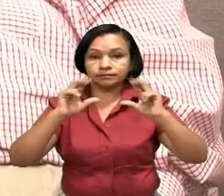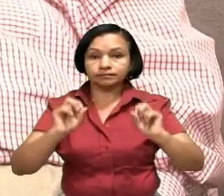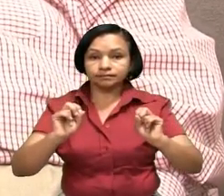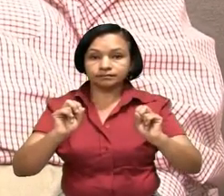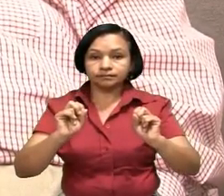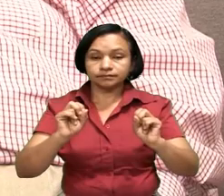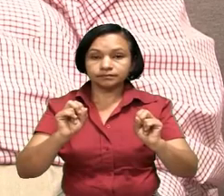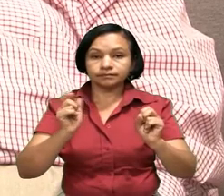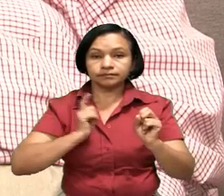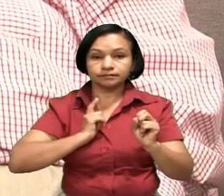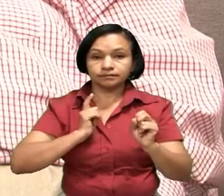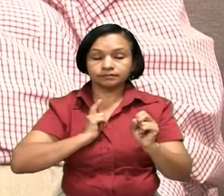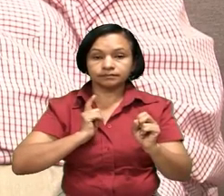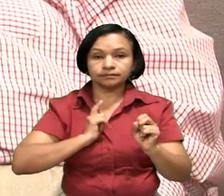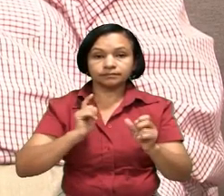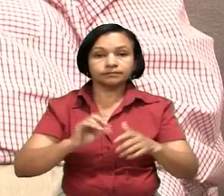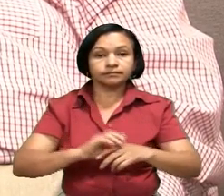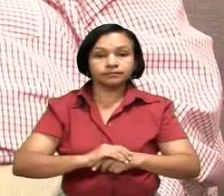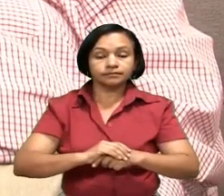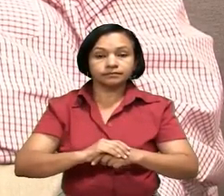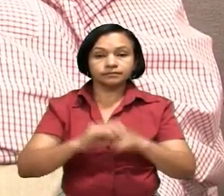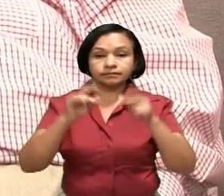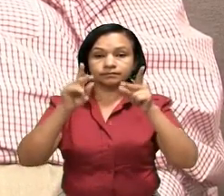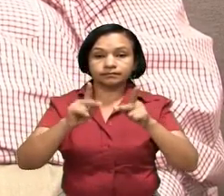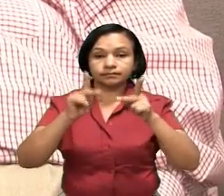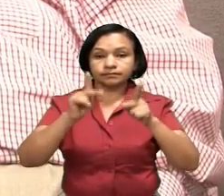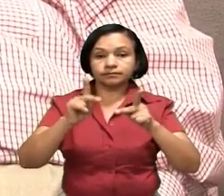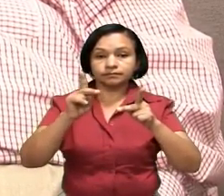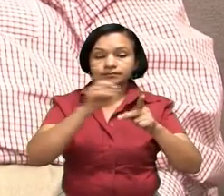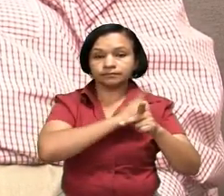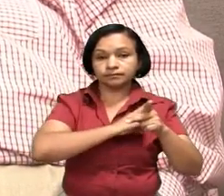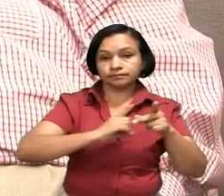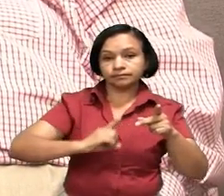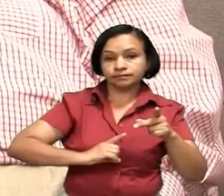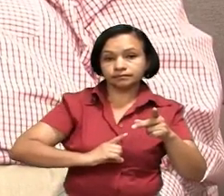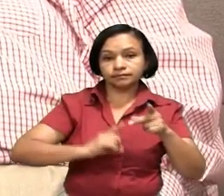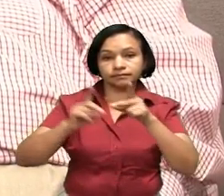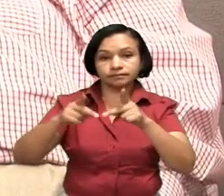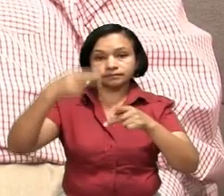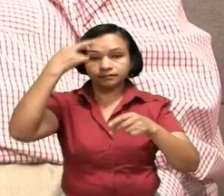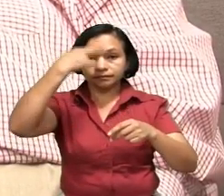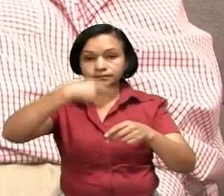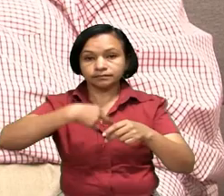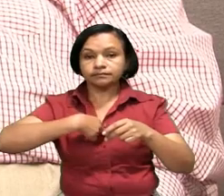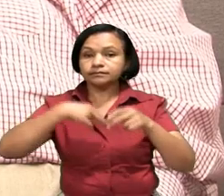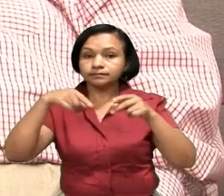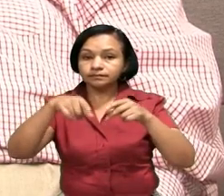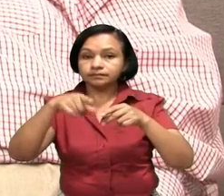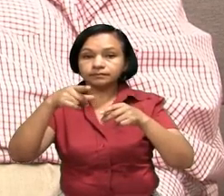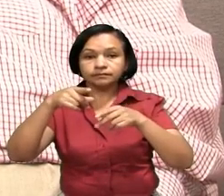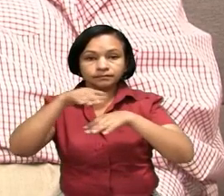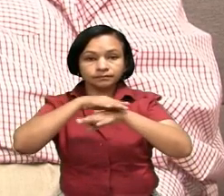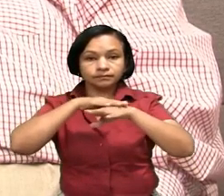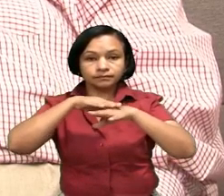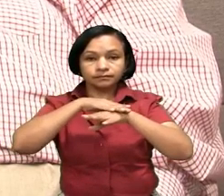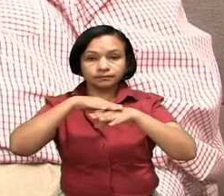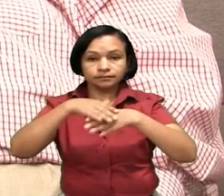compuesto por senadores y diputados concedieran que